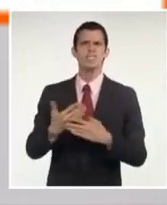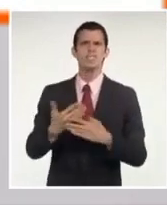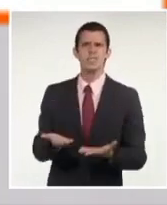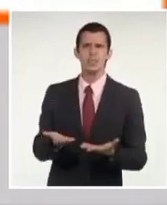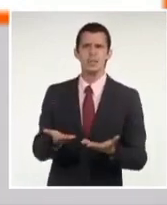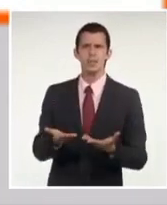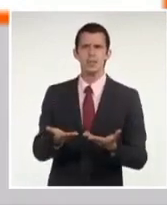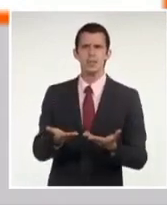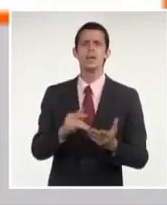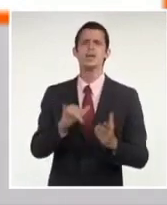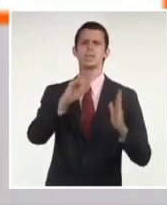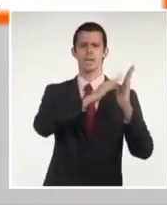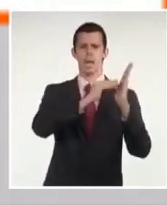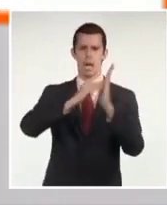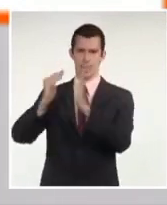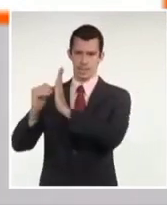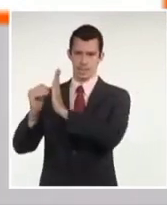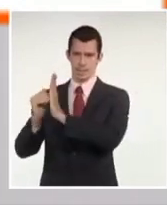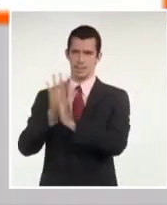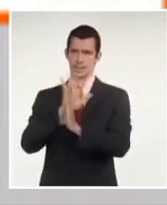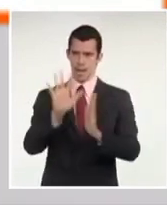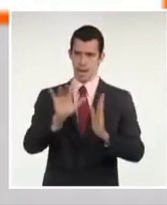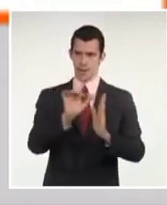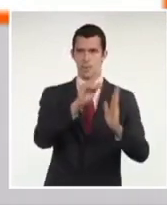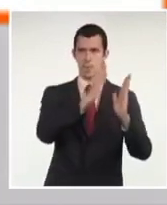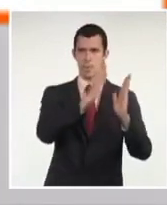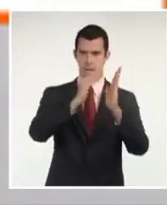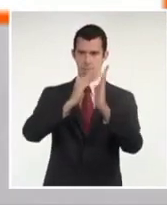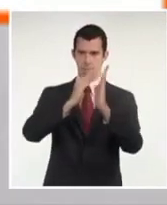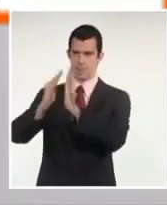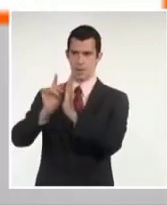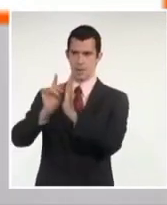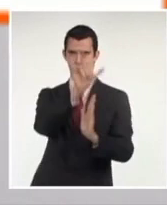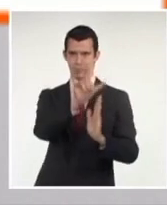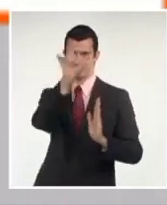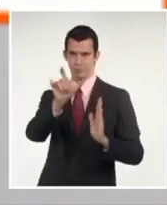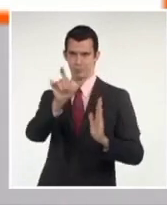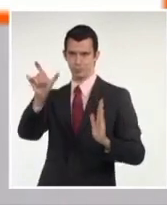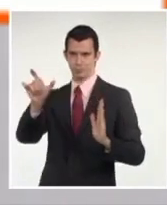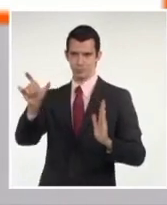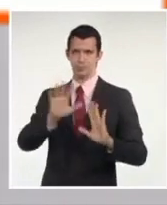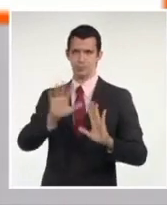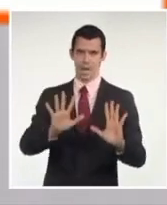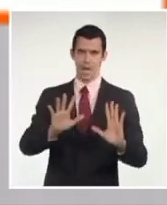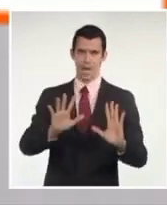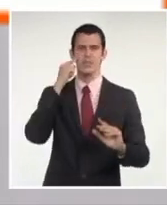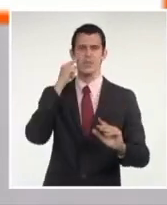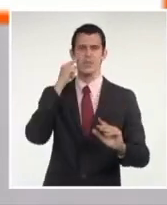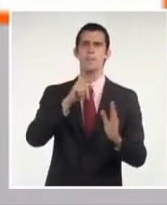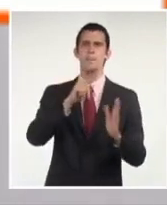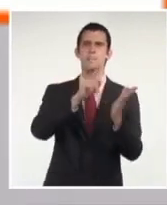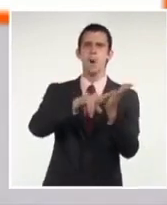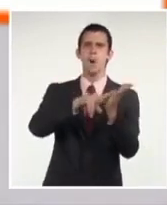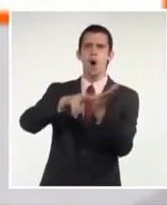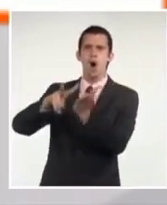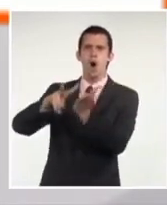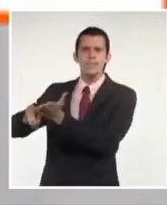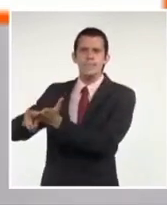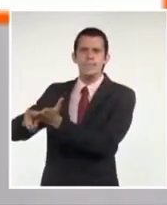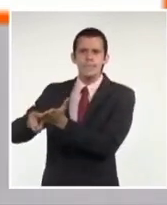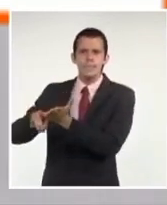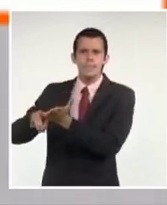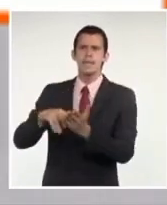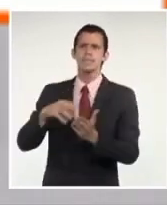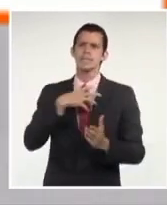tenga más ahora, porque esto es semestre. En el semestre ven que cada provincia tiene varias variantes circulando. Eso es